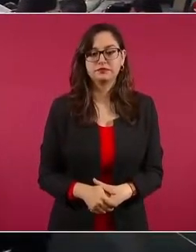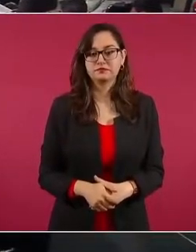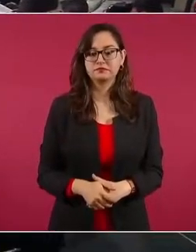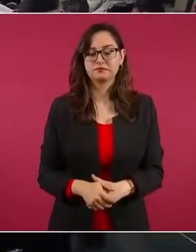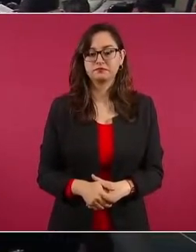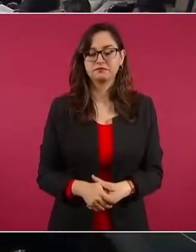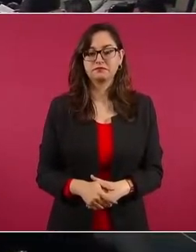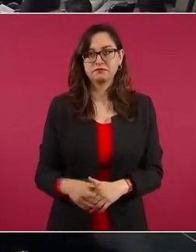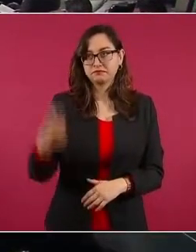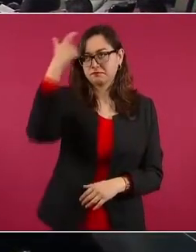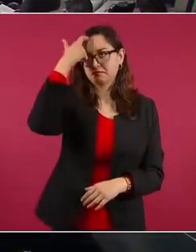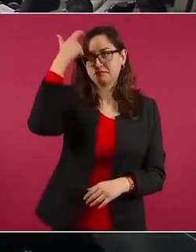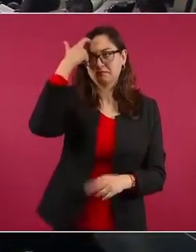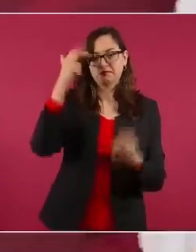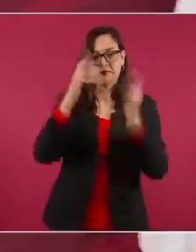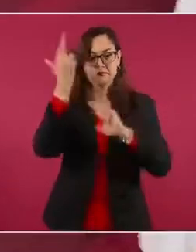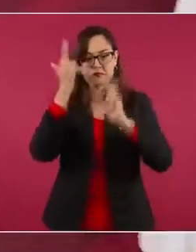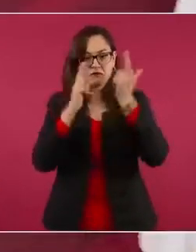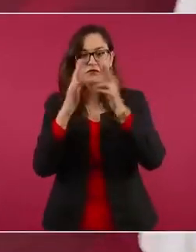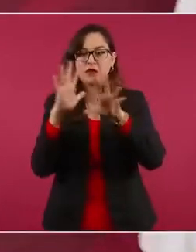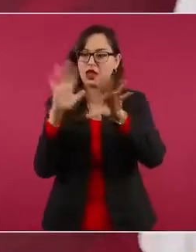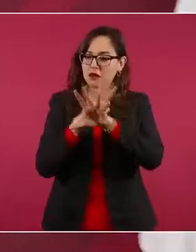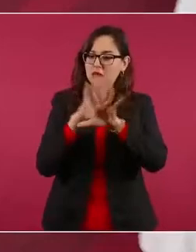impulsando la revolución de las conciencias,